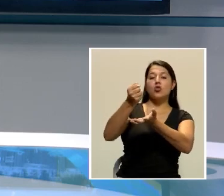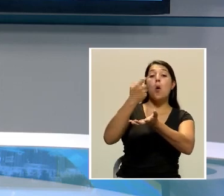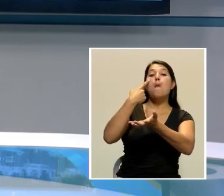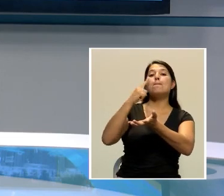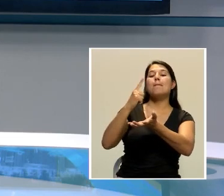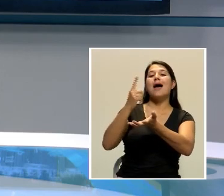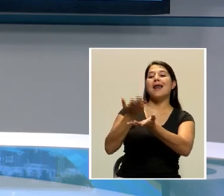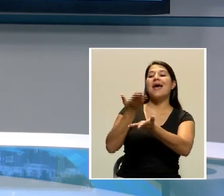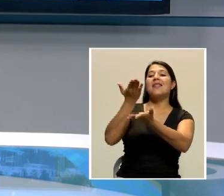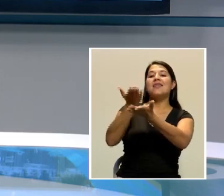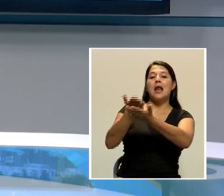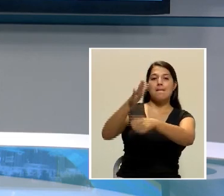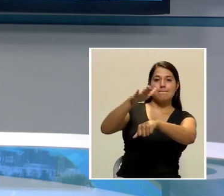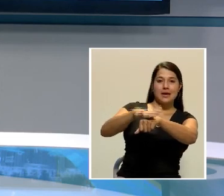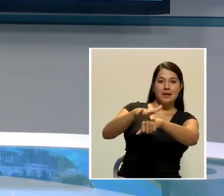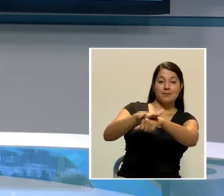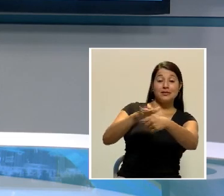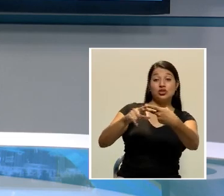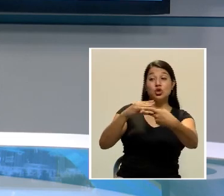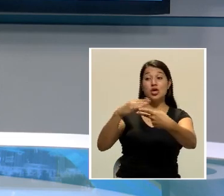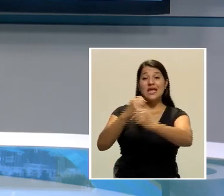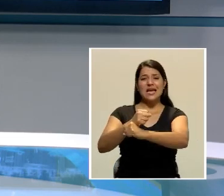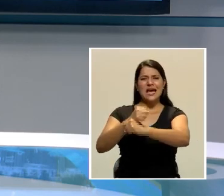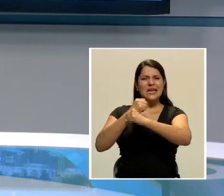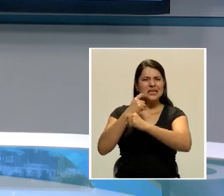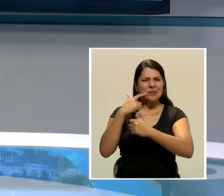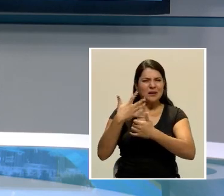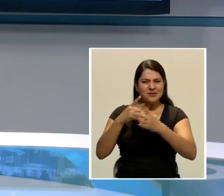Banco Popular presentó El Tipo de Cambio.